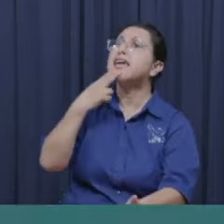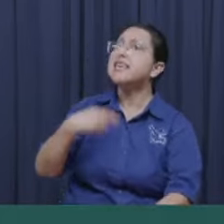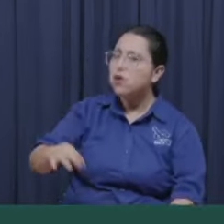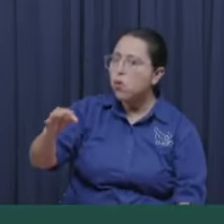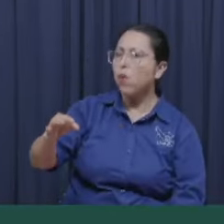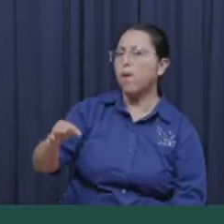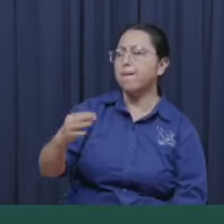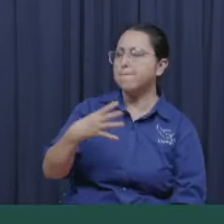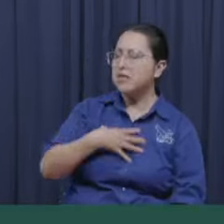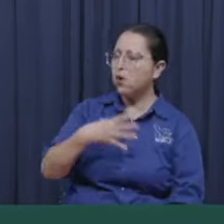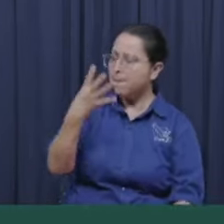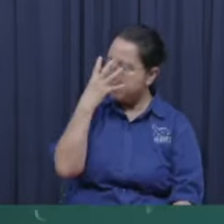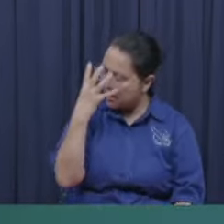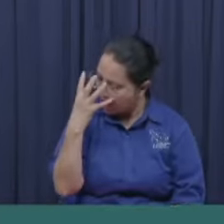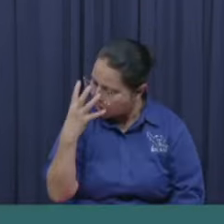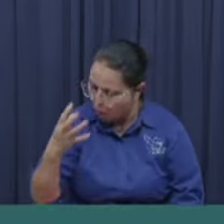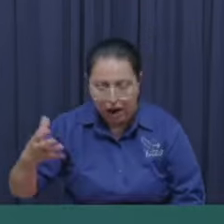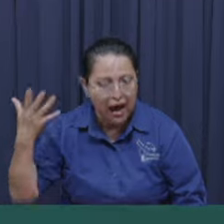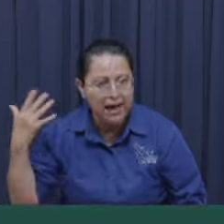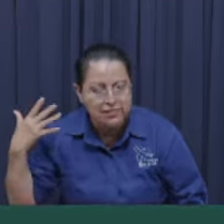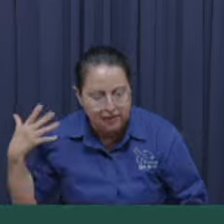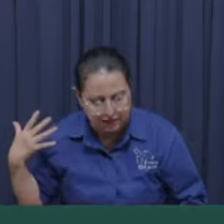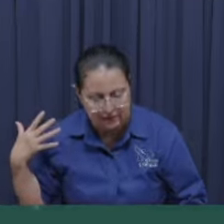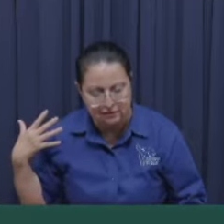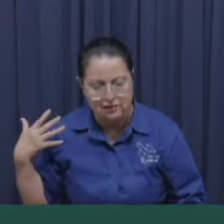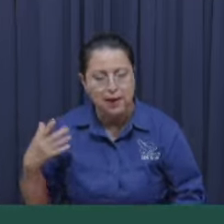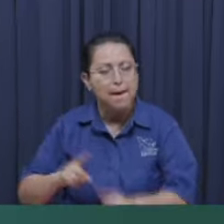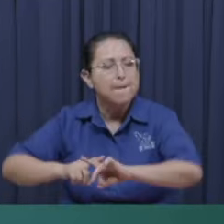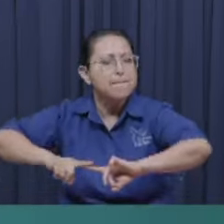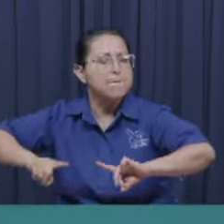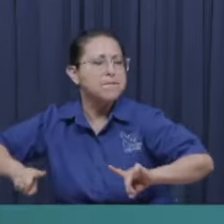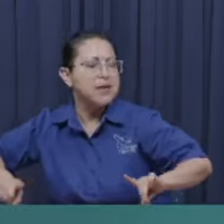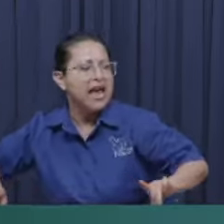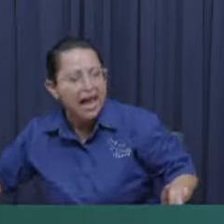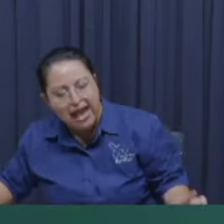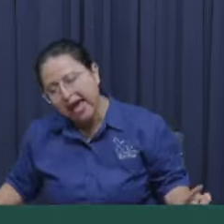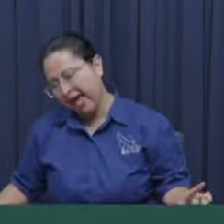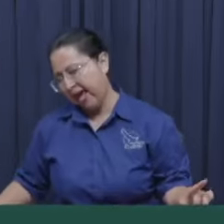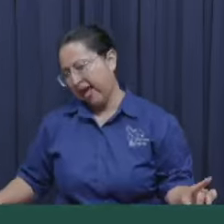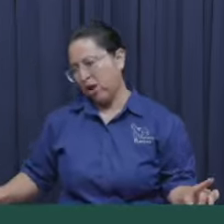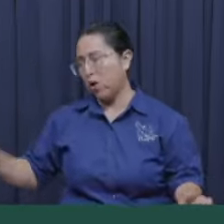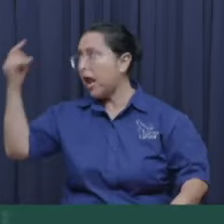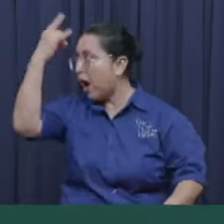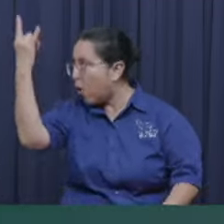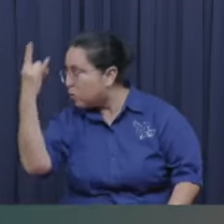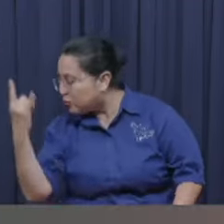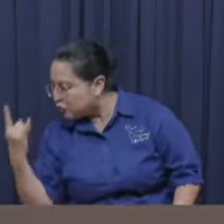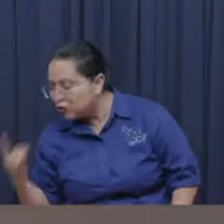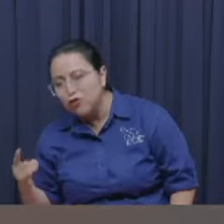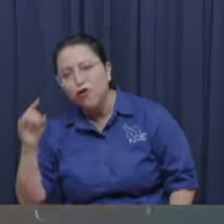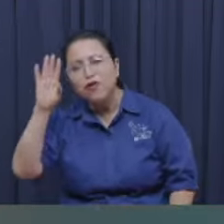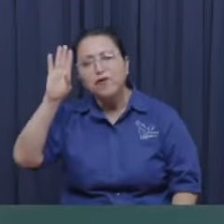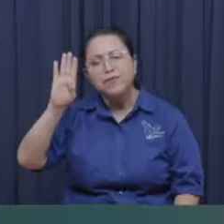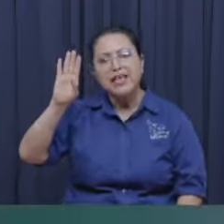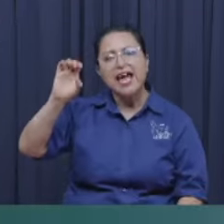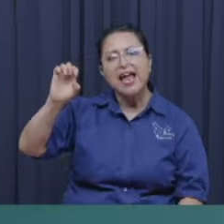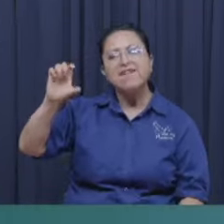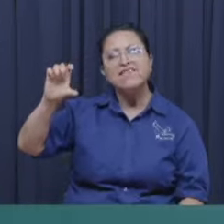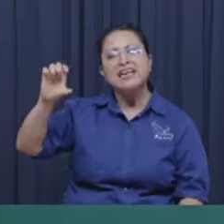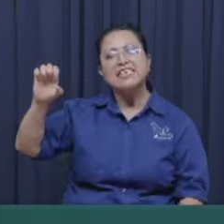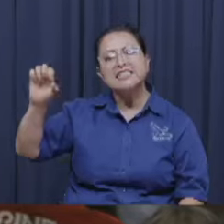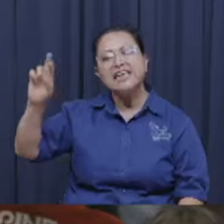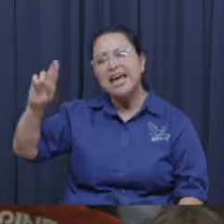era un pecador, pero bajo la administración de esa potestad, esa unción, esa gracia, ese don